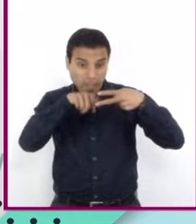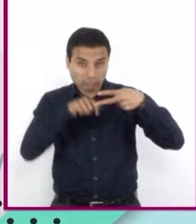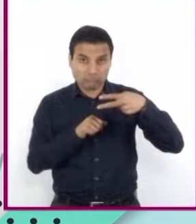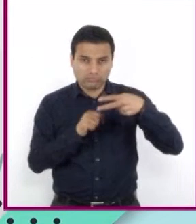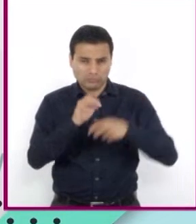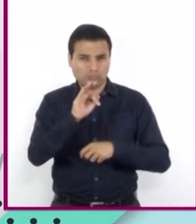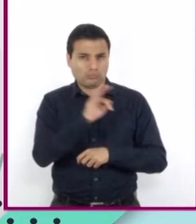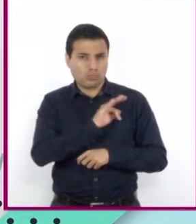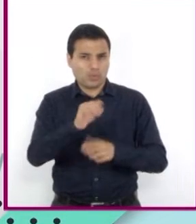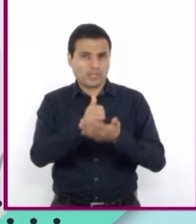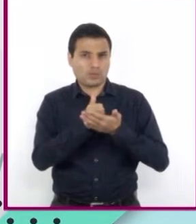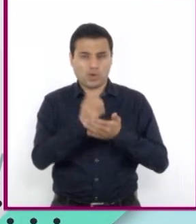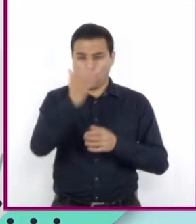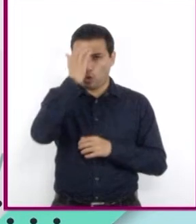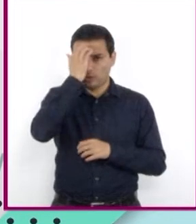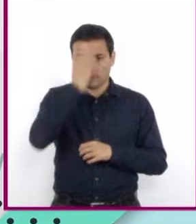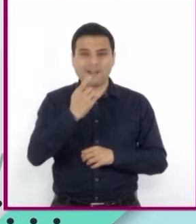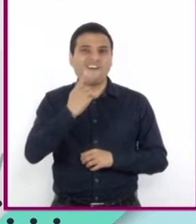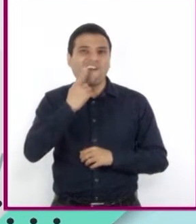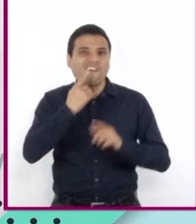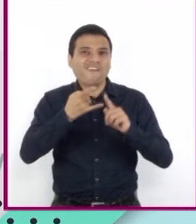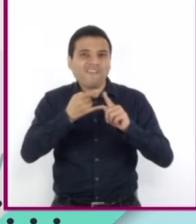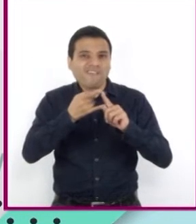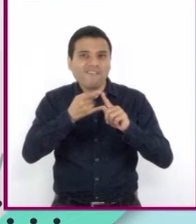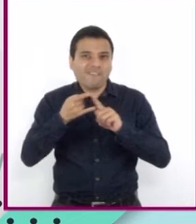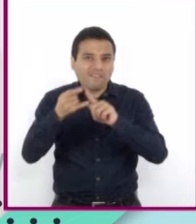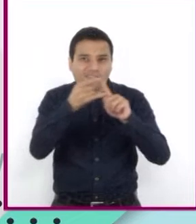encontrar el total de losetas del estanque,